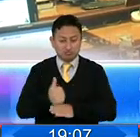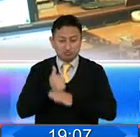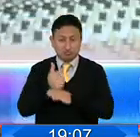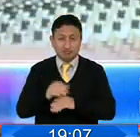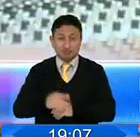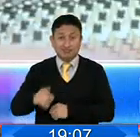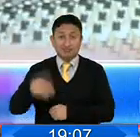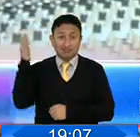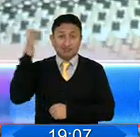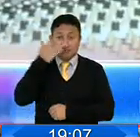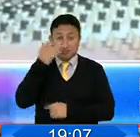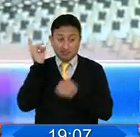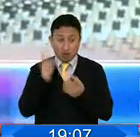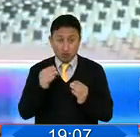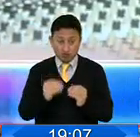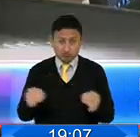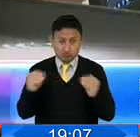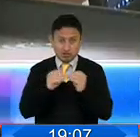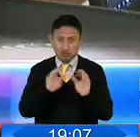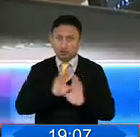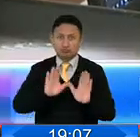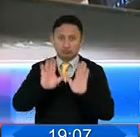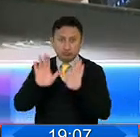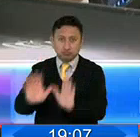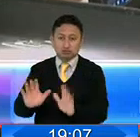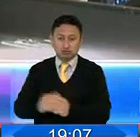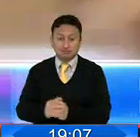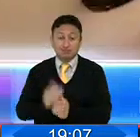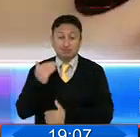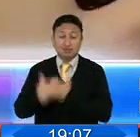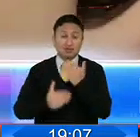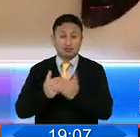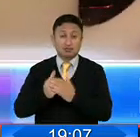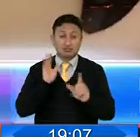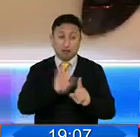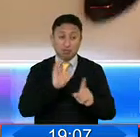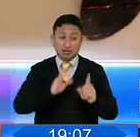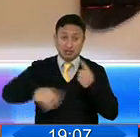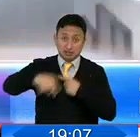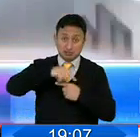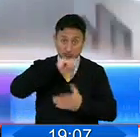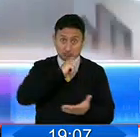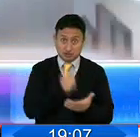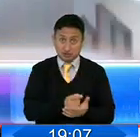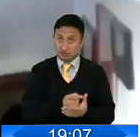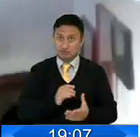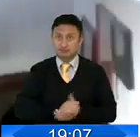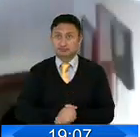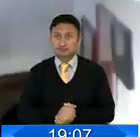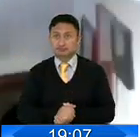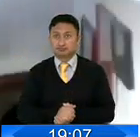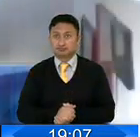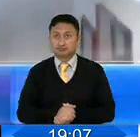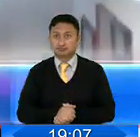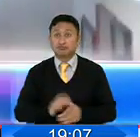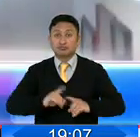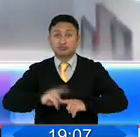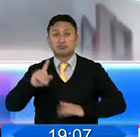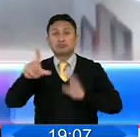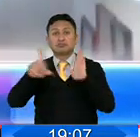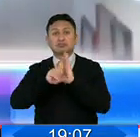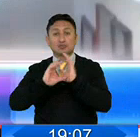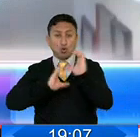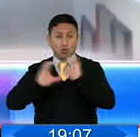los discursos de odio se proliferen y que, en la postre, amenazas puedan hacerse realidad. Pero sí hay, en la propia Ley de